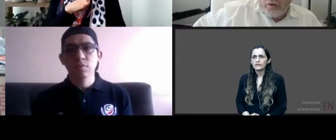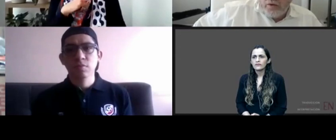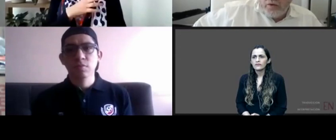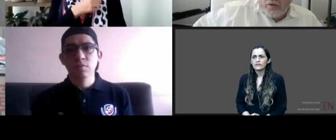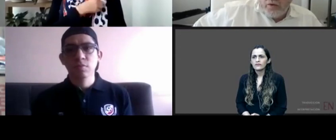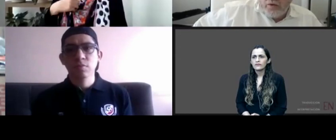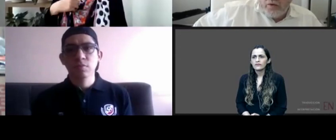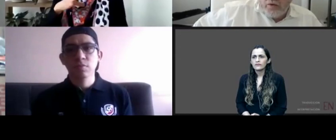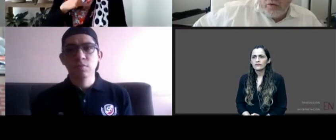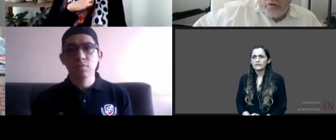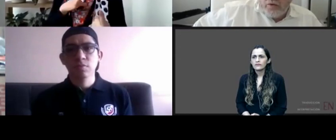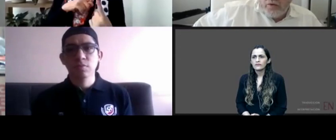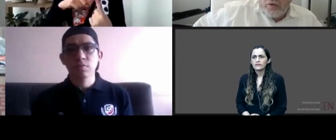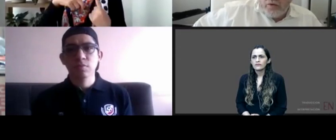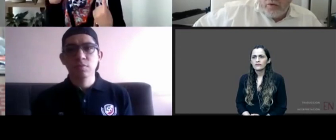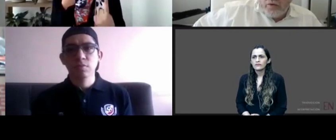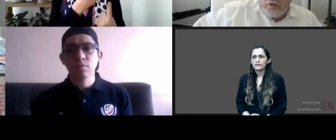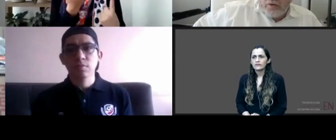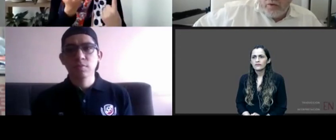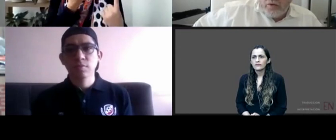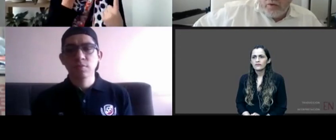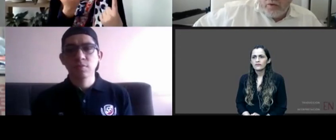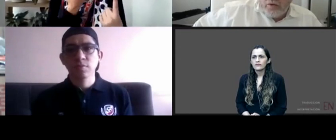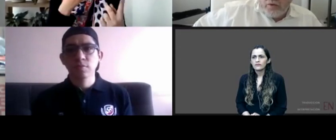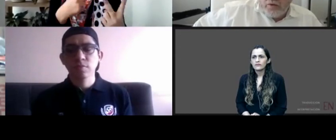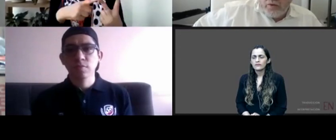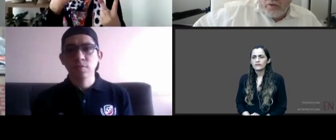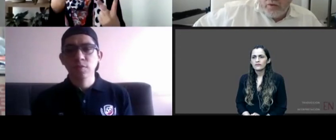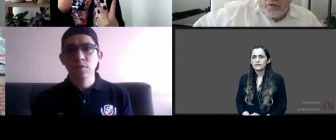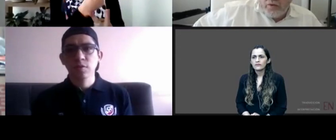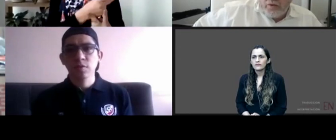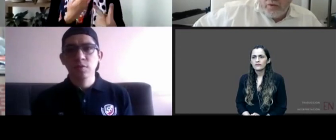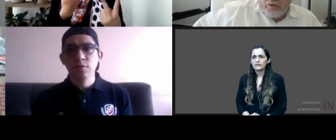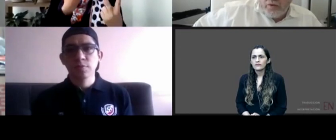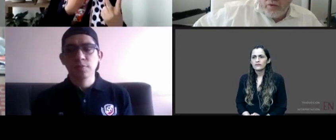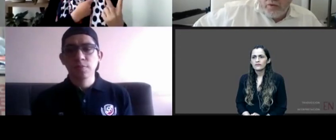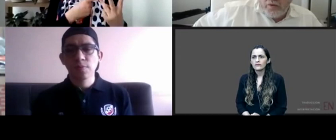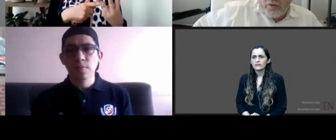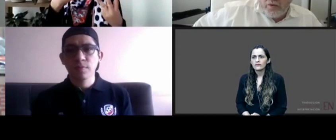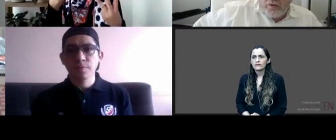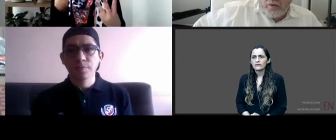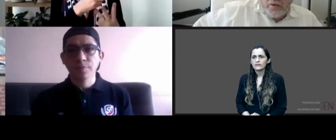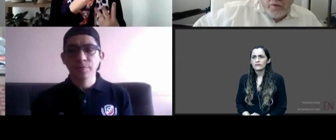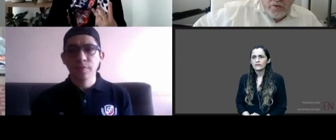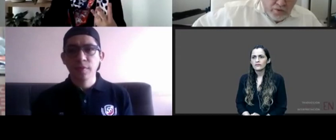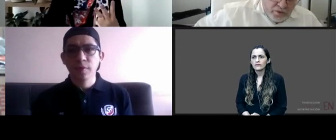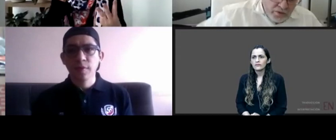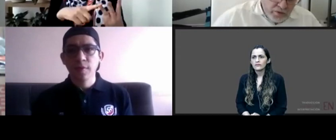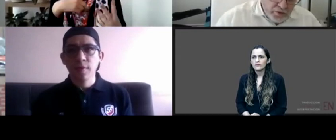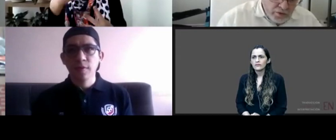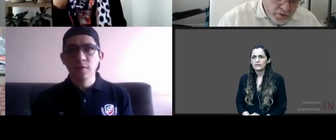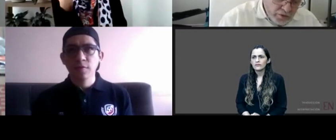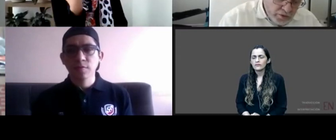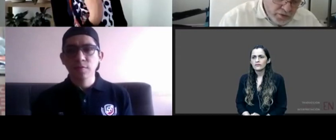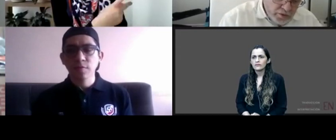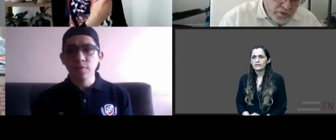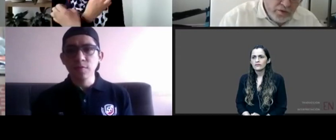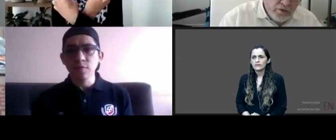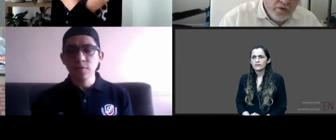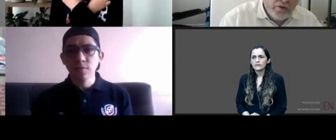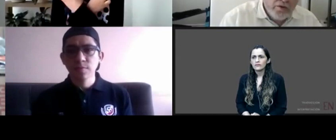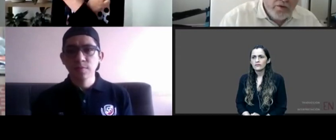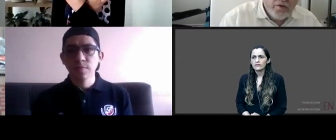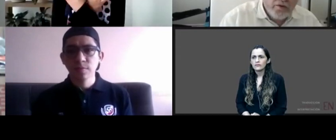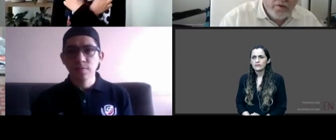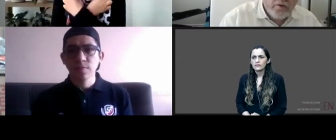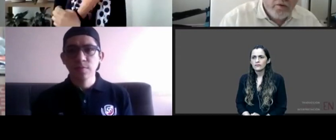Pero nosotros no tenemos como tal alguna barrera para pensar, para